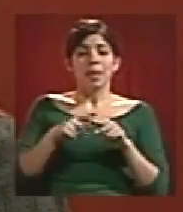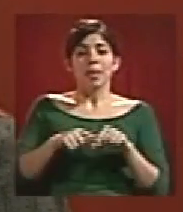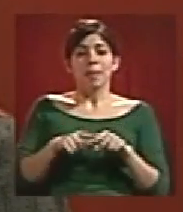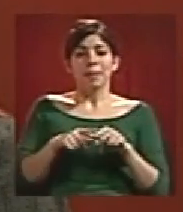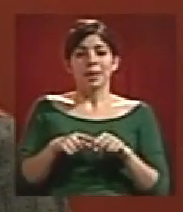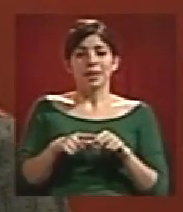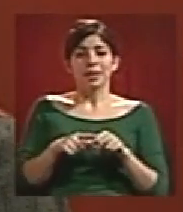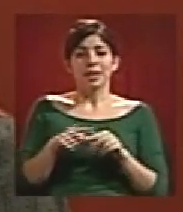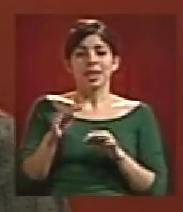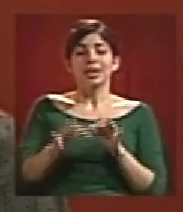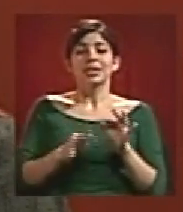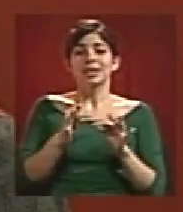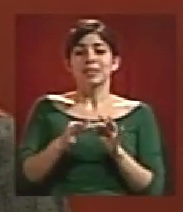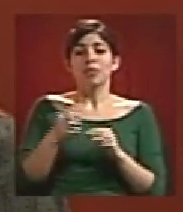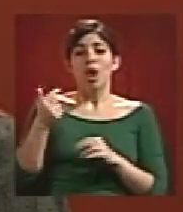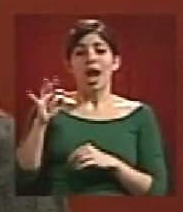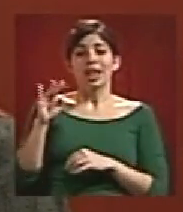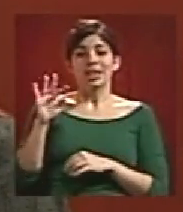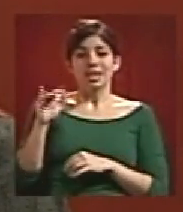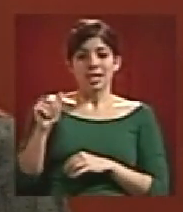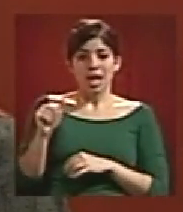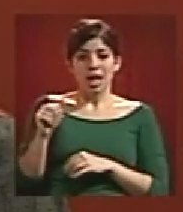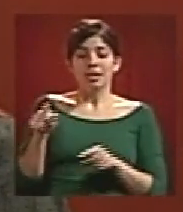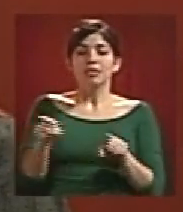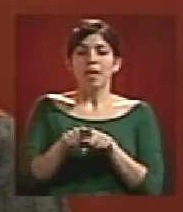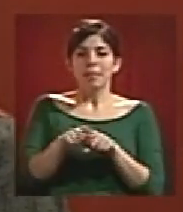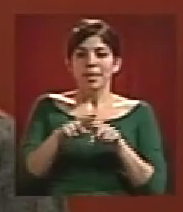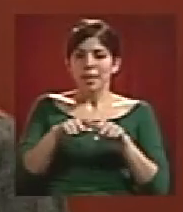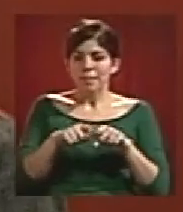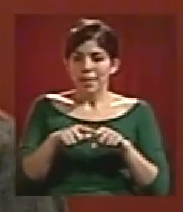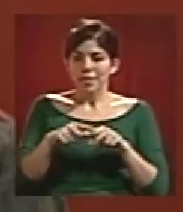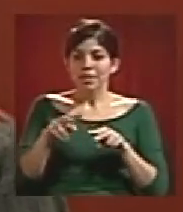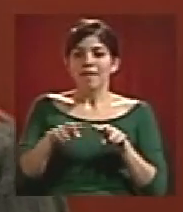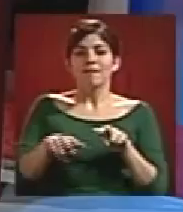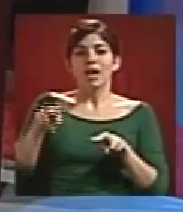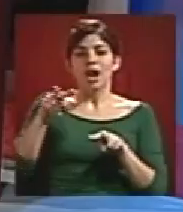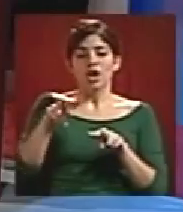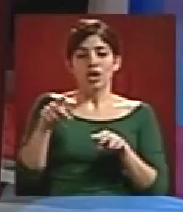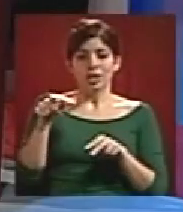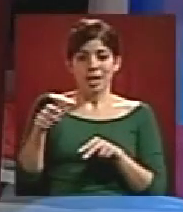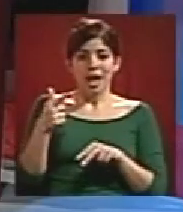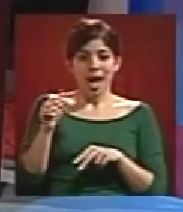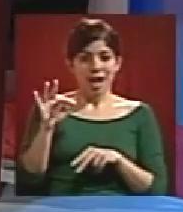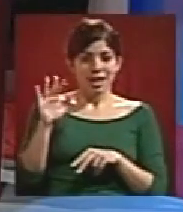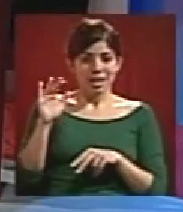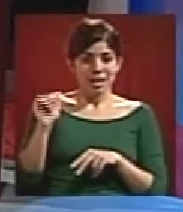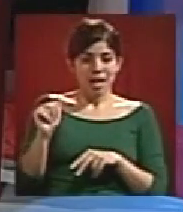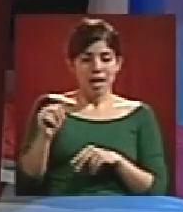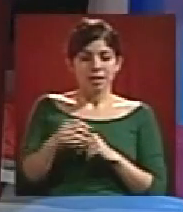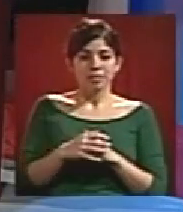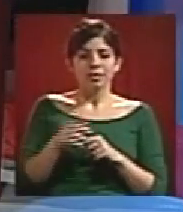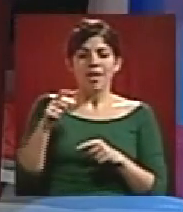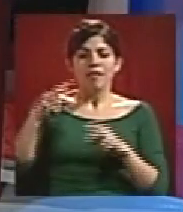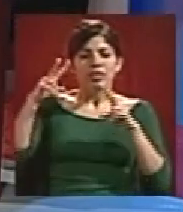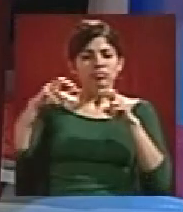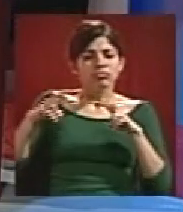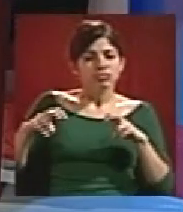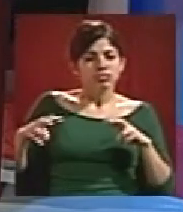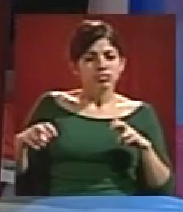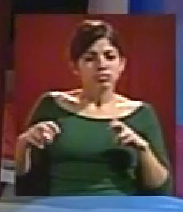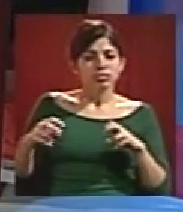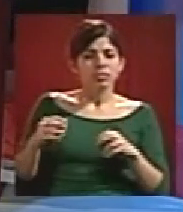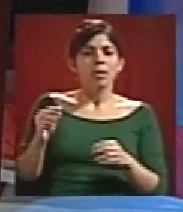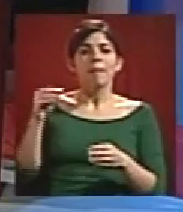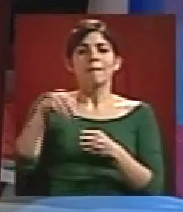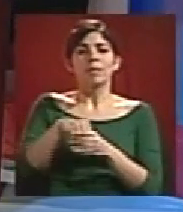del tipo de garantía, depende de la evaluación de la garantía, y esa es la segunda reflexión. Las garantías hay que valorarlas y valorarlas a precios